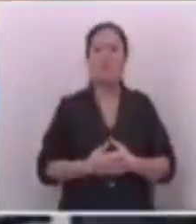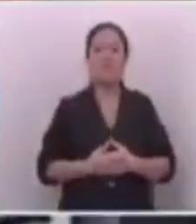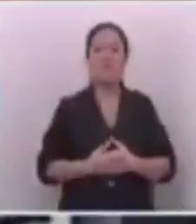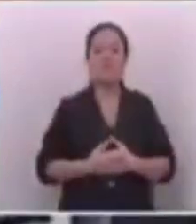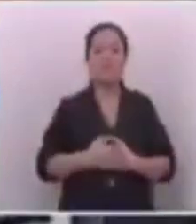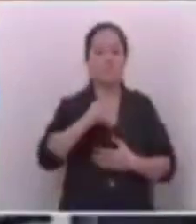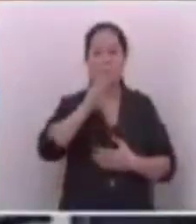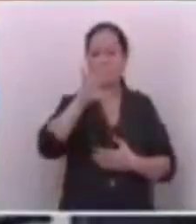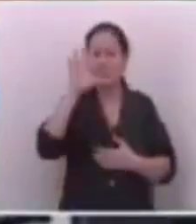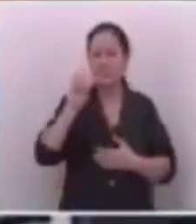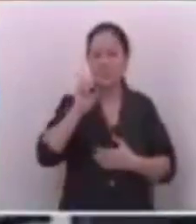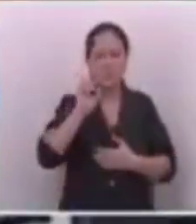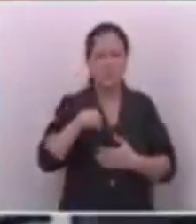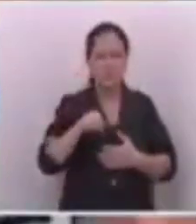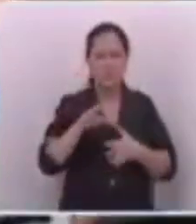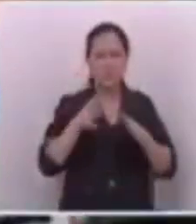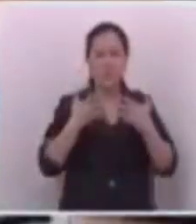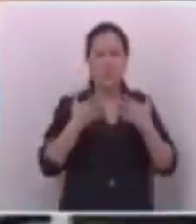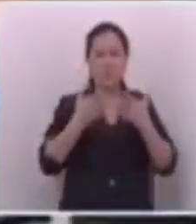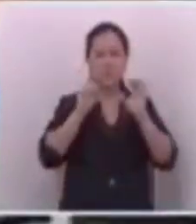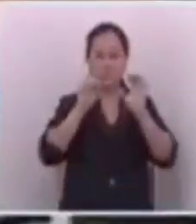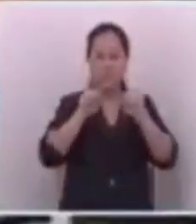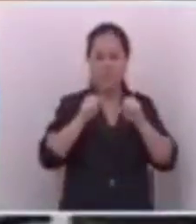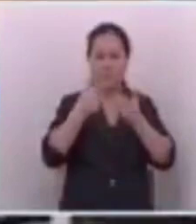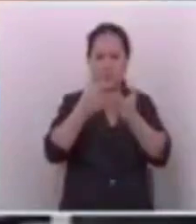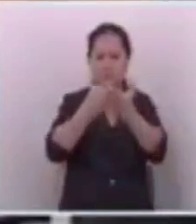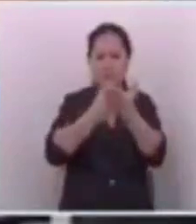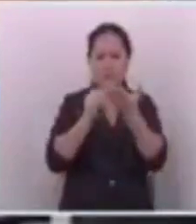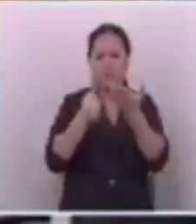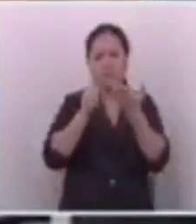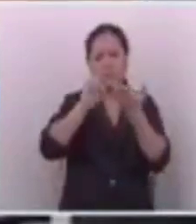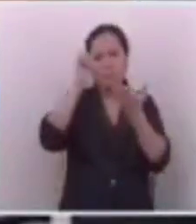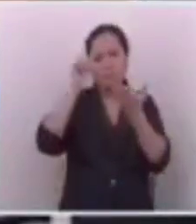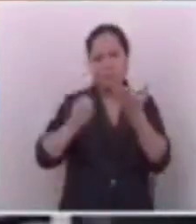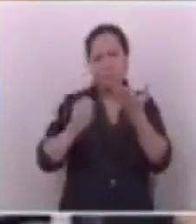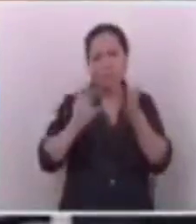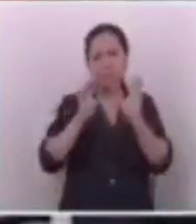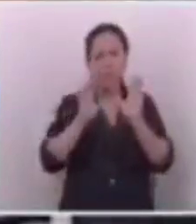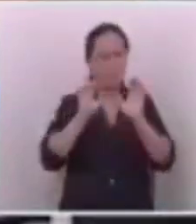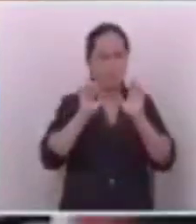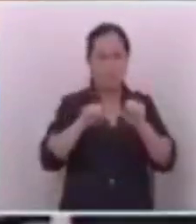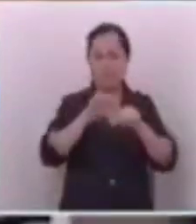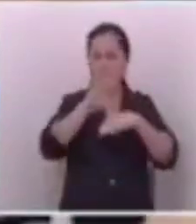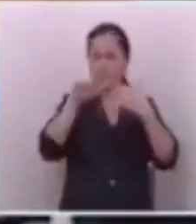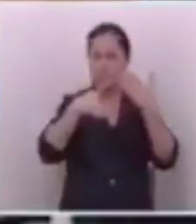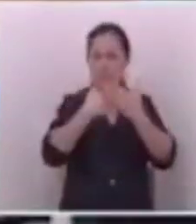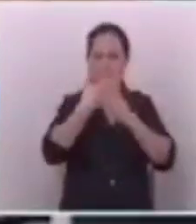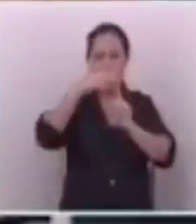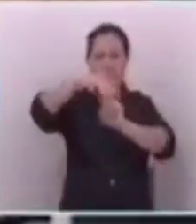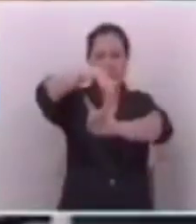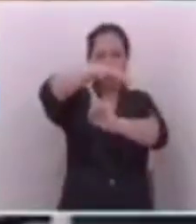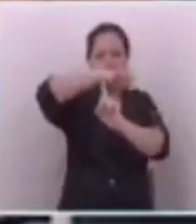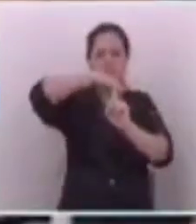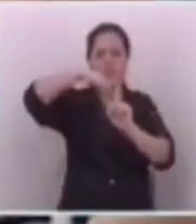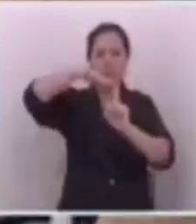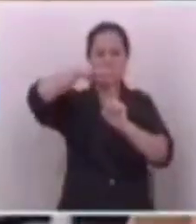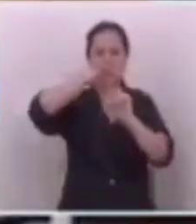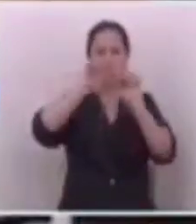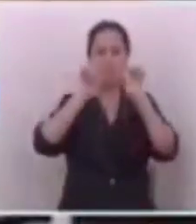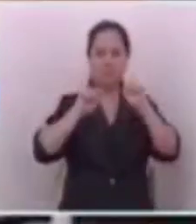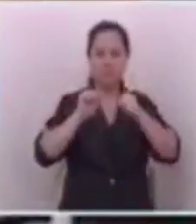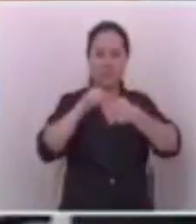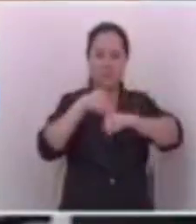fuera el 25%, se podía discutir otro porcentaje. Aunque no fuera en todos los casos, se